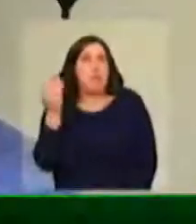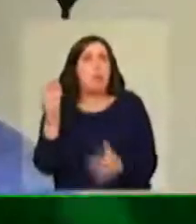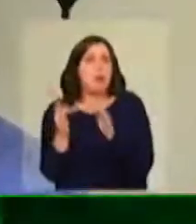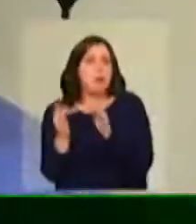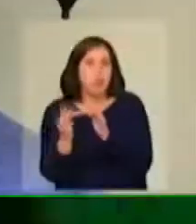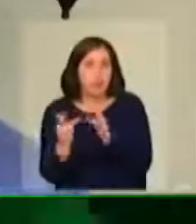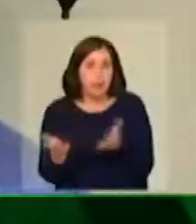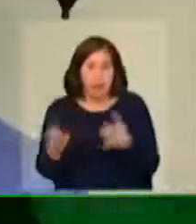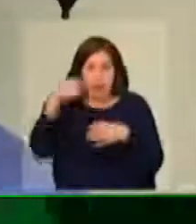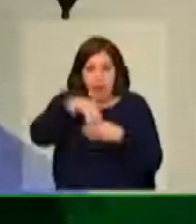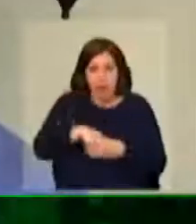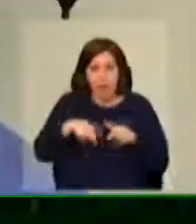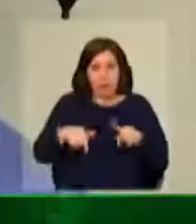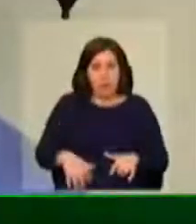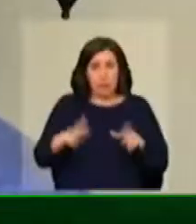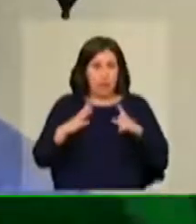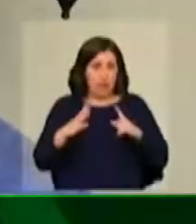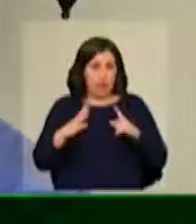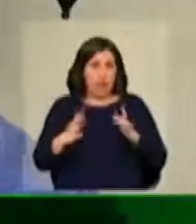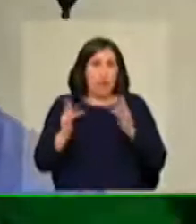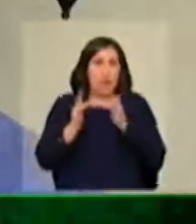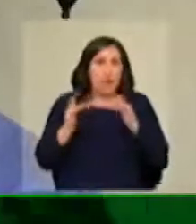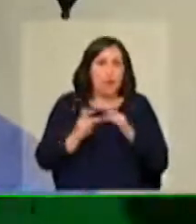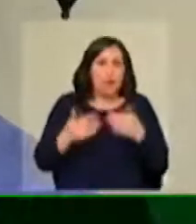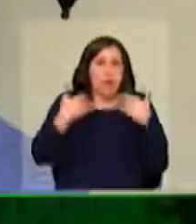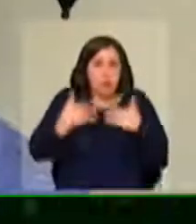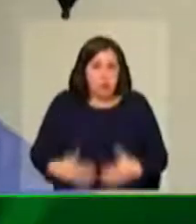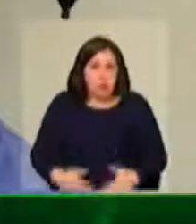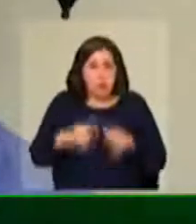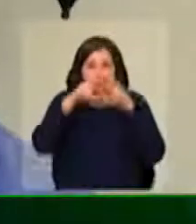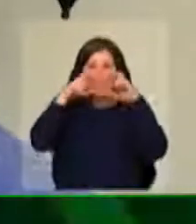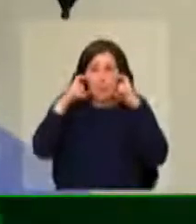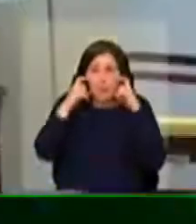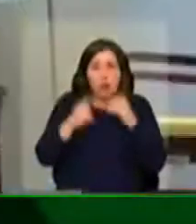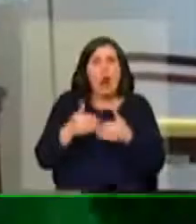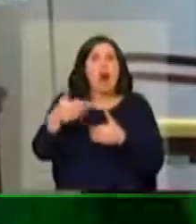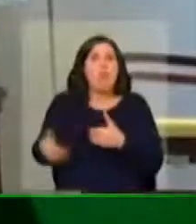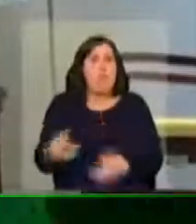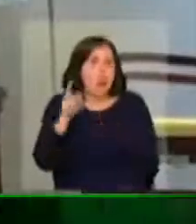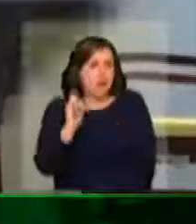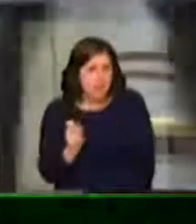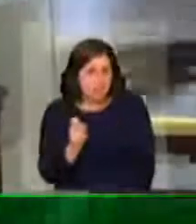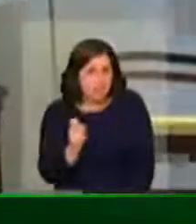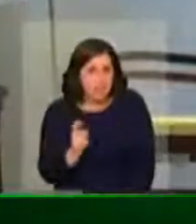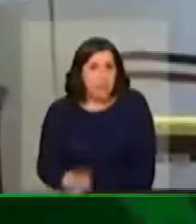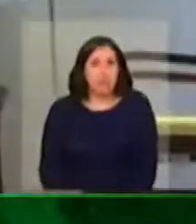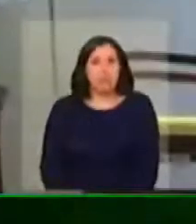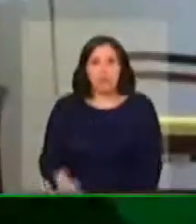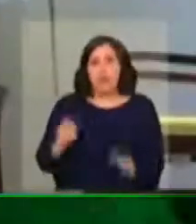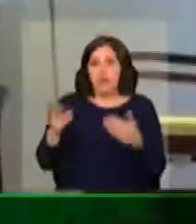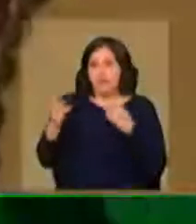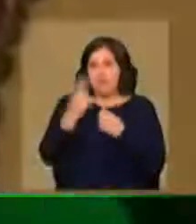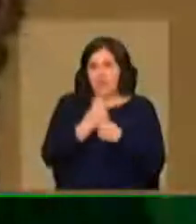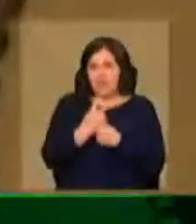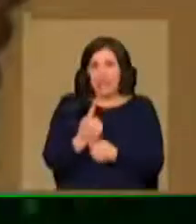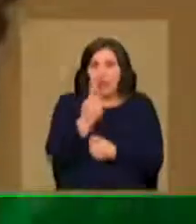Dentro de los residenciales con sobretúnica y tapaboca el contacto físico. Y fuera del residencial, ¿quién los controla? En las visitas que se limitaban a un familiar,